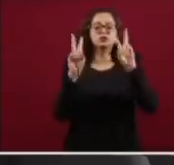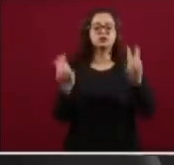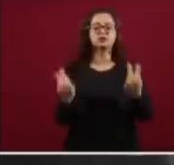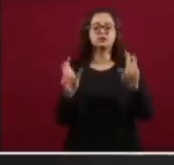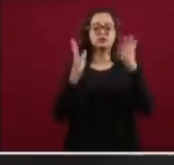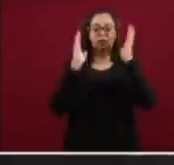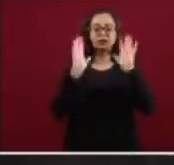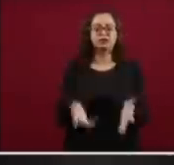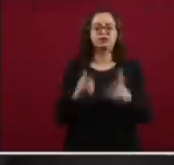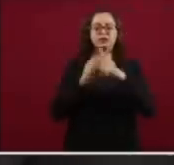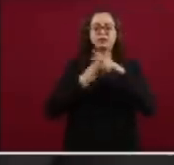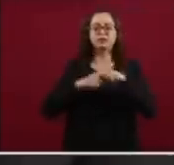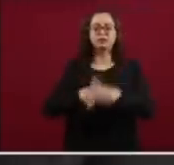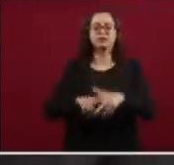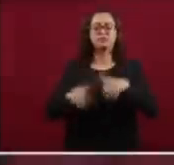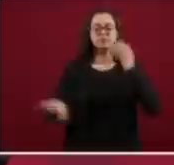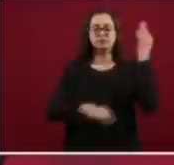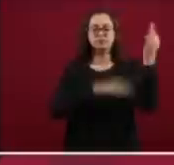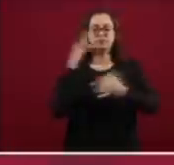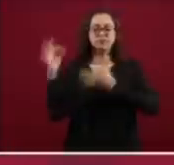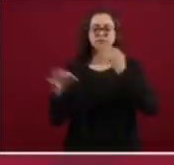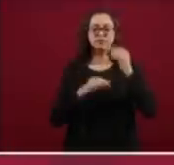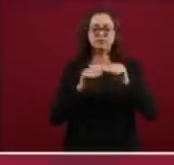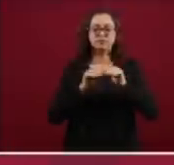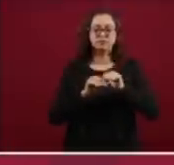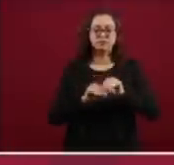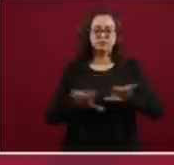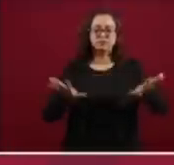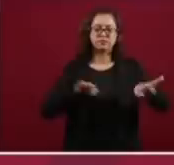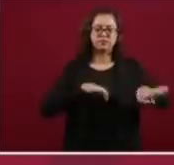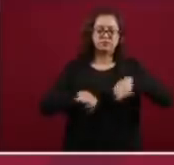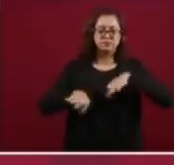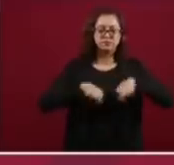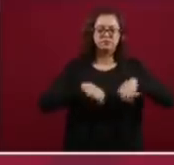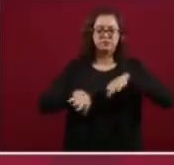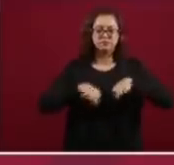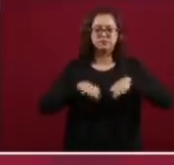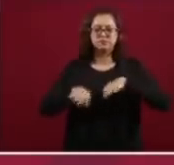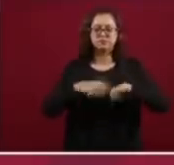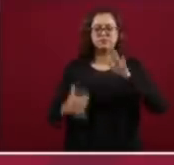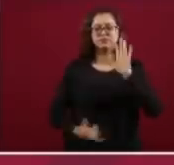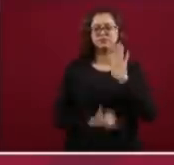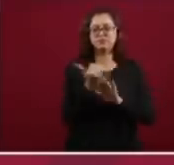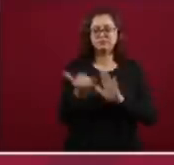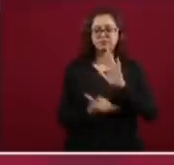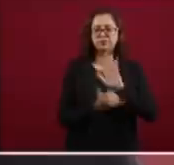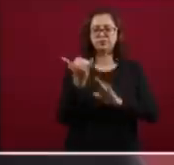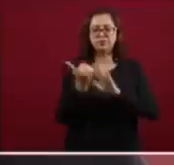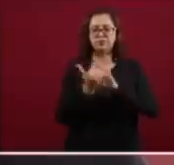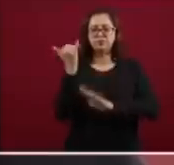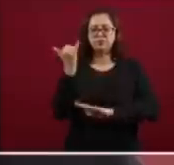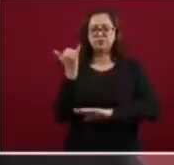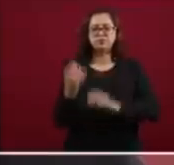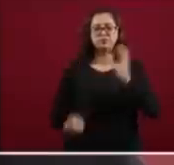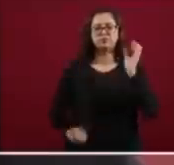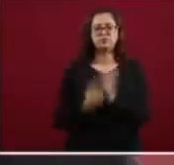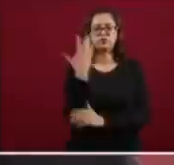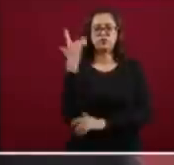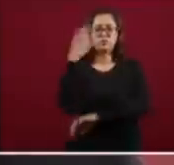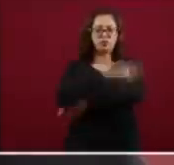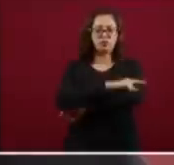empezamos a trabajar en la construcción de el nuevo